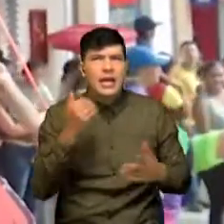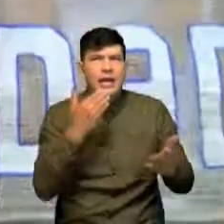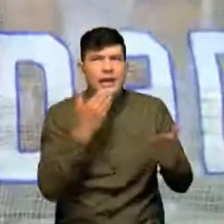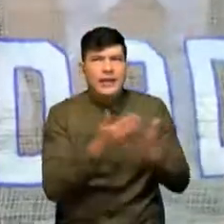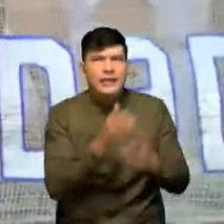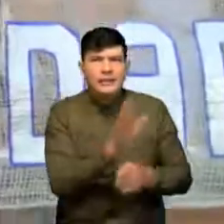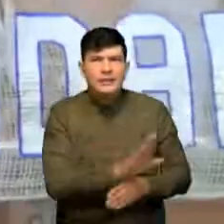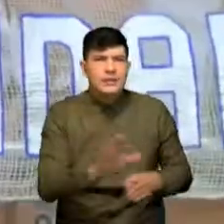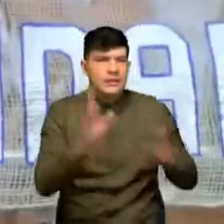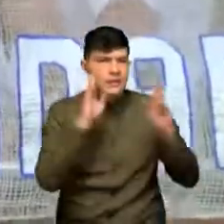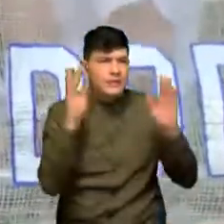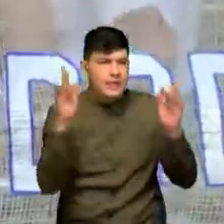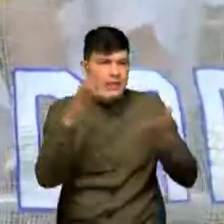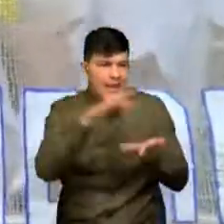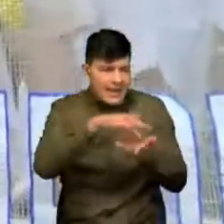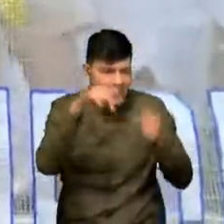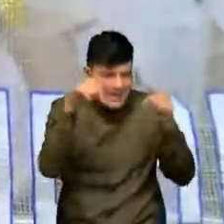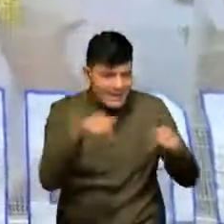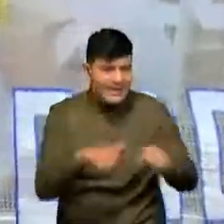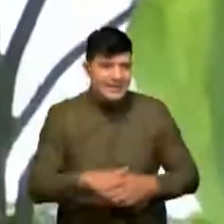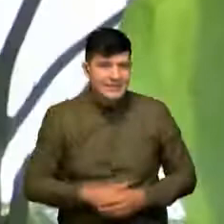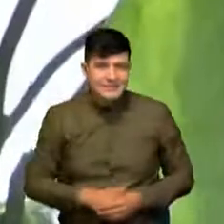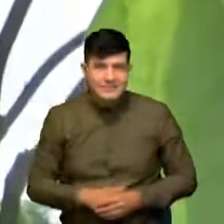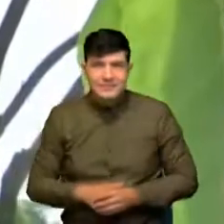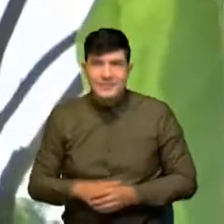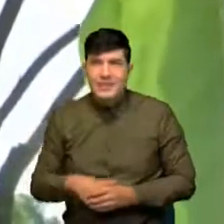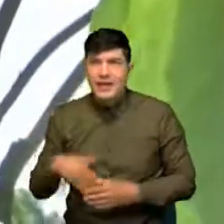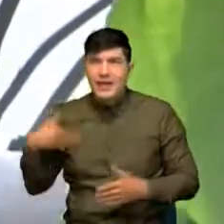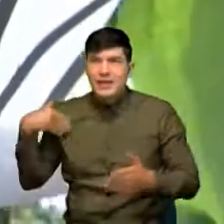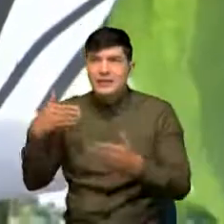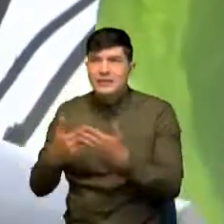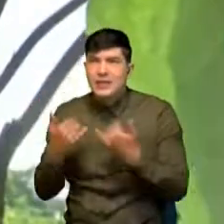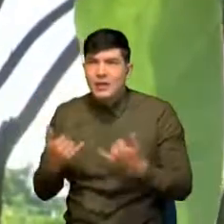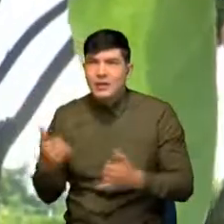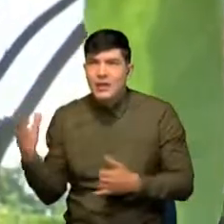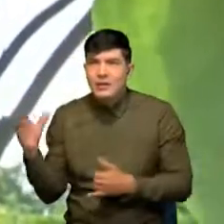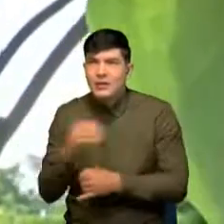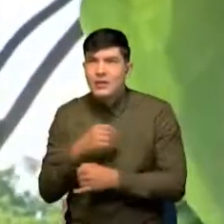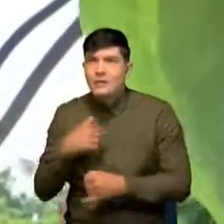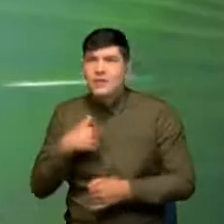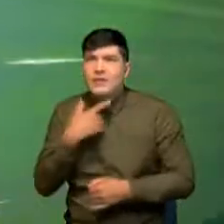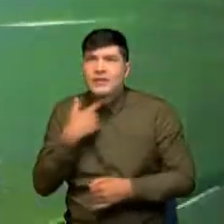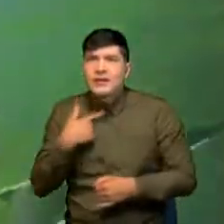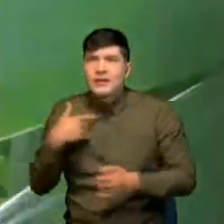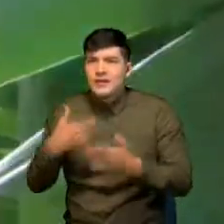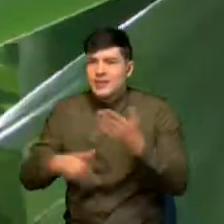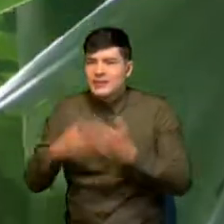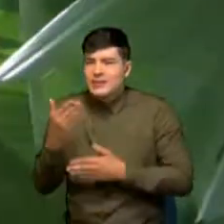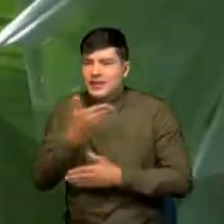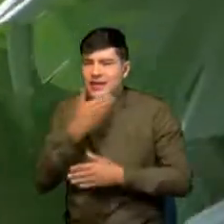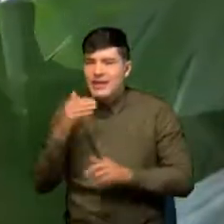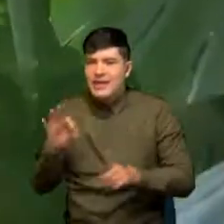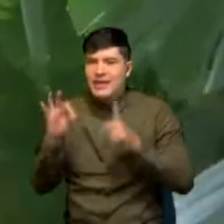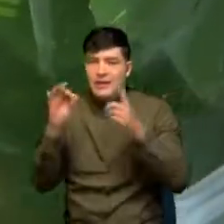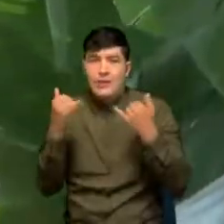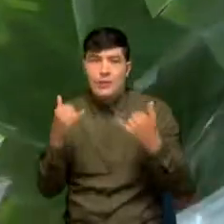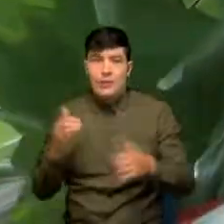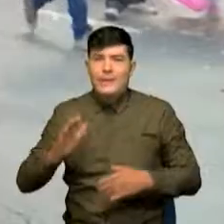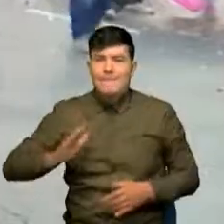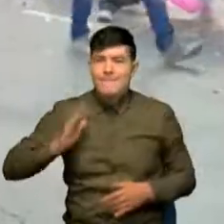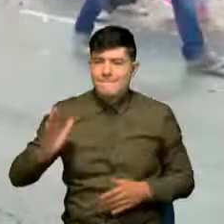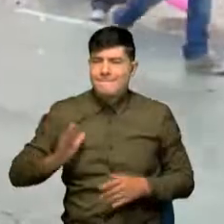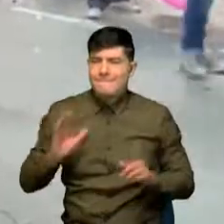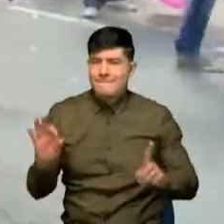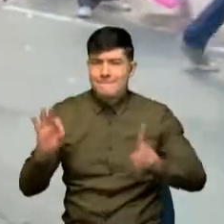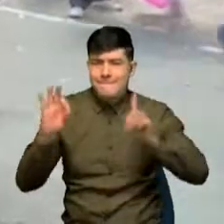estar todos acá. Hasta el momento todo ha ido increíble, me encanta, estamos empezando de la mejor forma. Hoy será Miss Elegancia, actividad